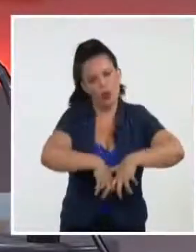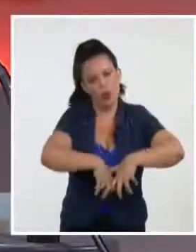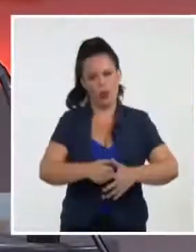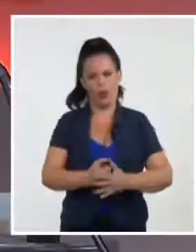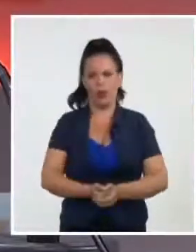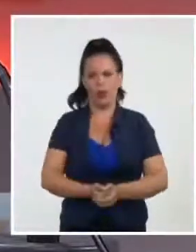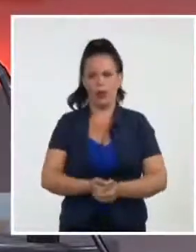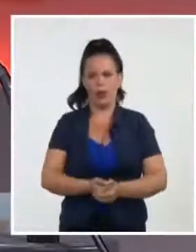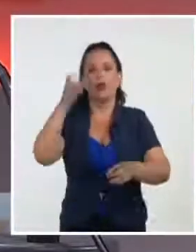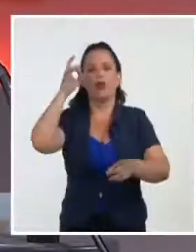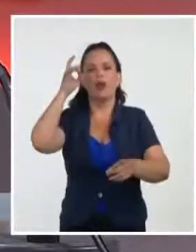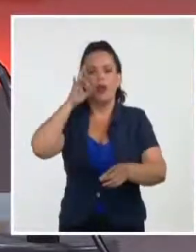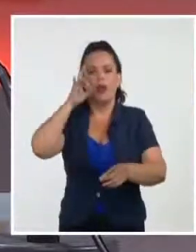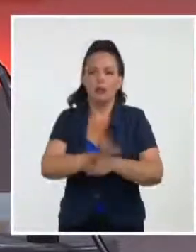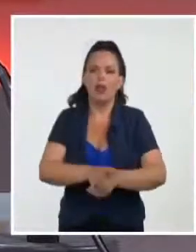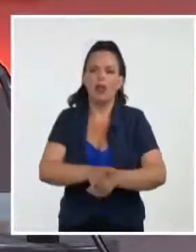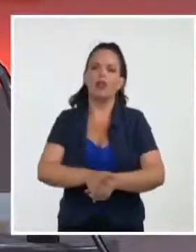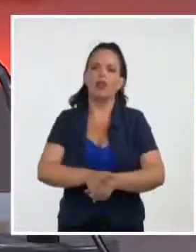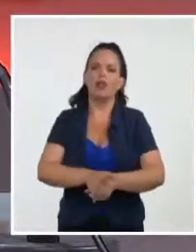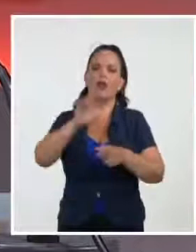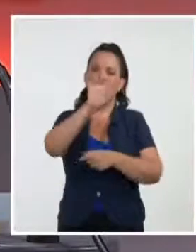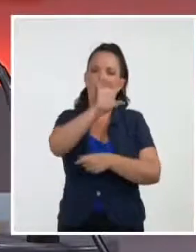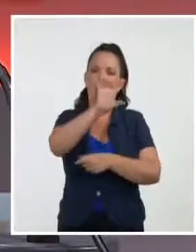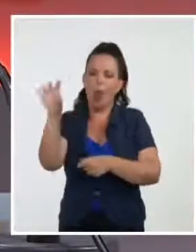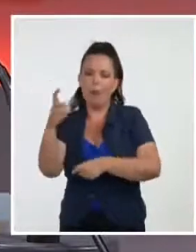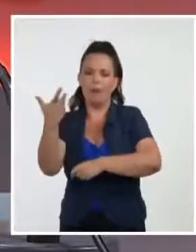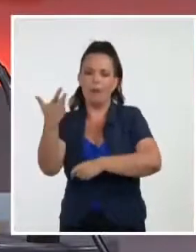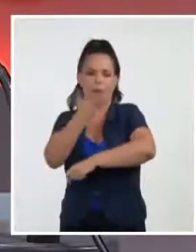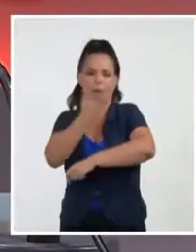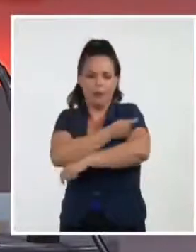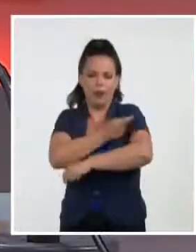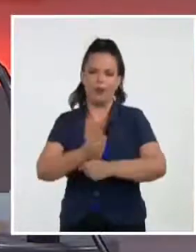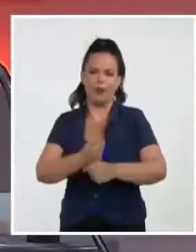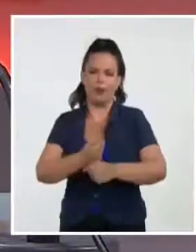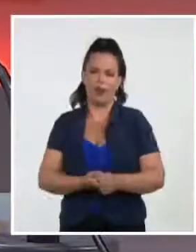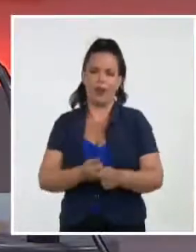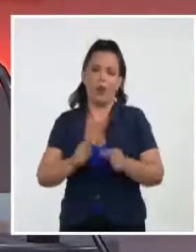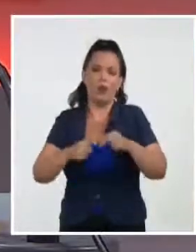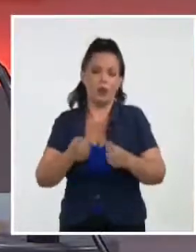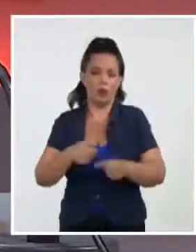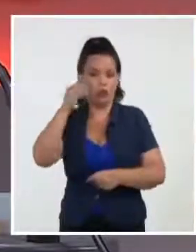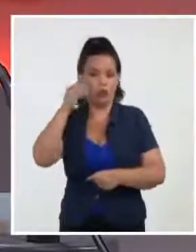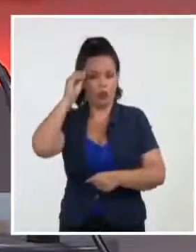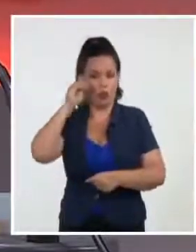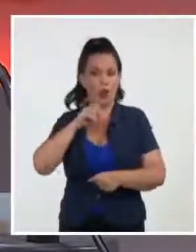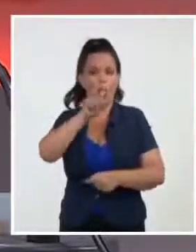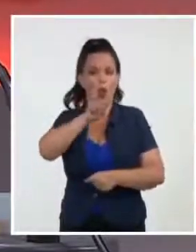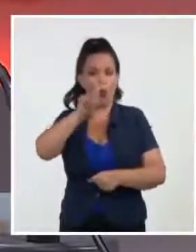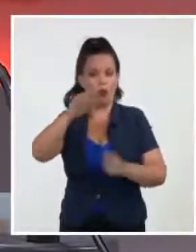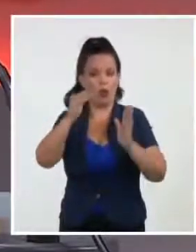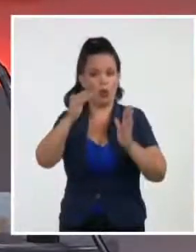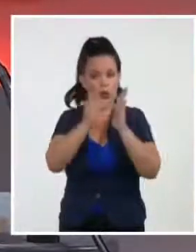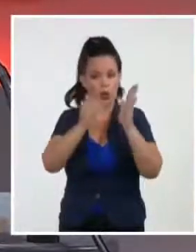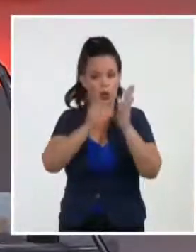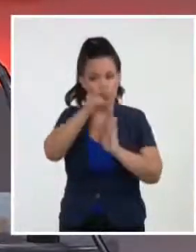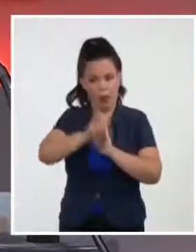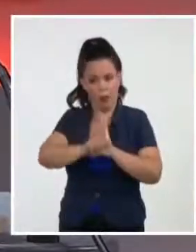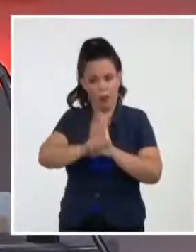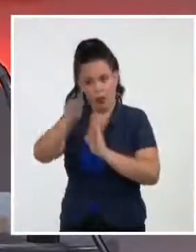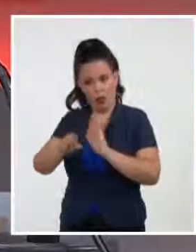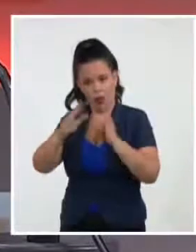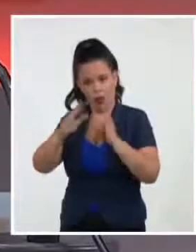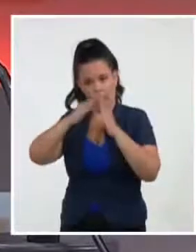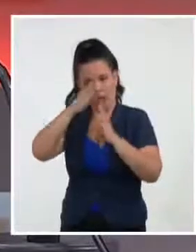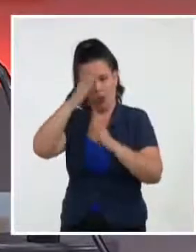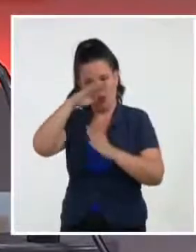vacunar a las personas. Es decir, que todo eso, además no es lo mismo vacunar a toda la población, que estamos hablando de 11 millones de cubanos, que cuando se